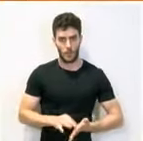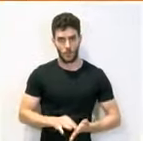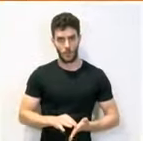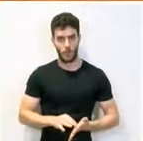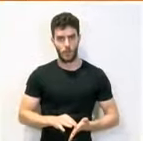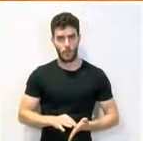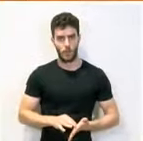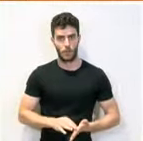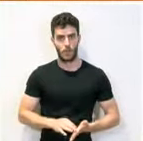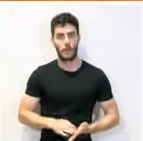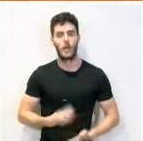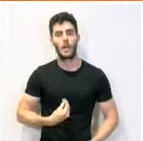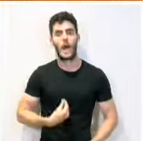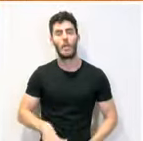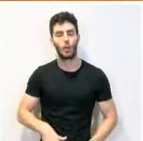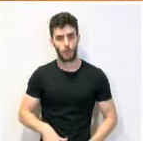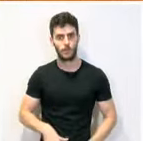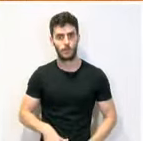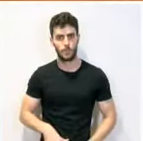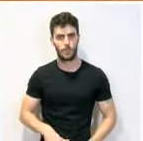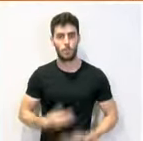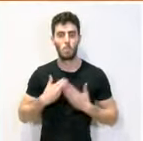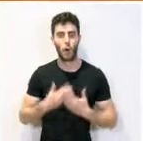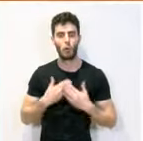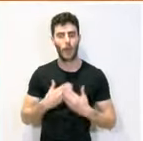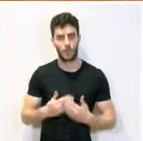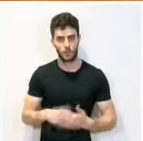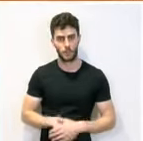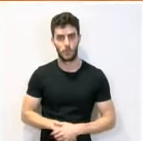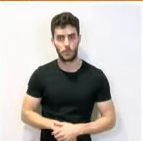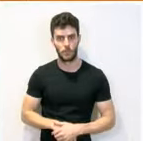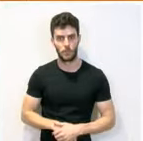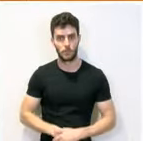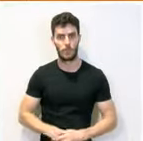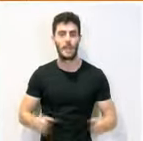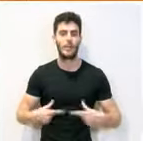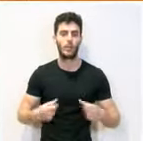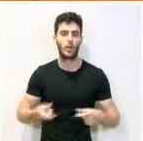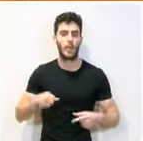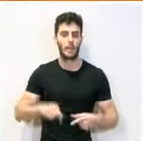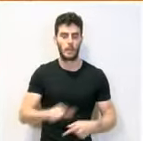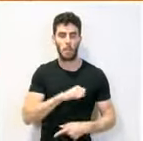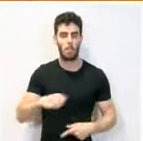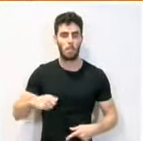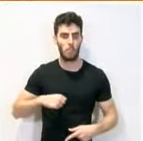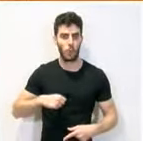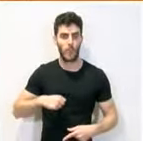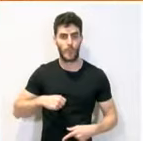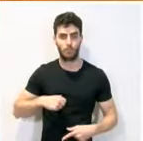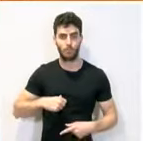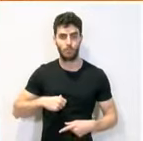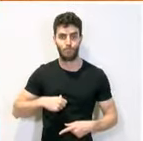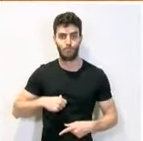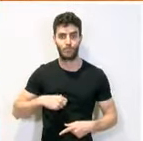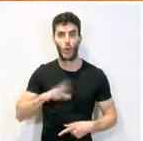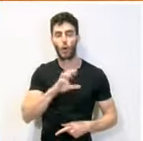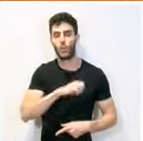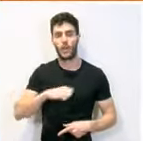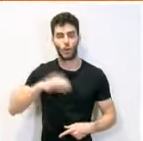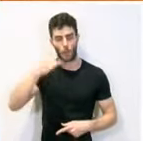de interrupción voluntaria del embarazo en la Seguridad Social y en nuestra propia tierra. Y